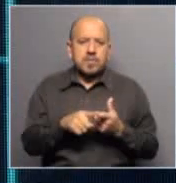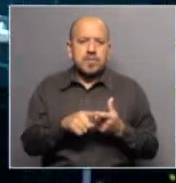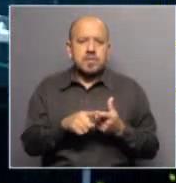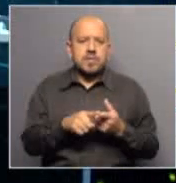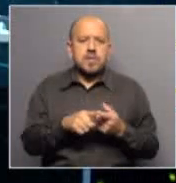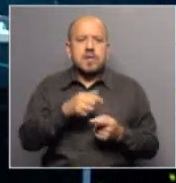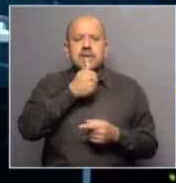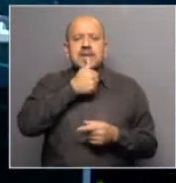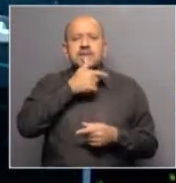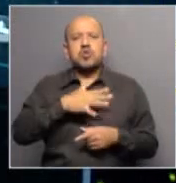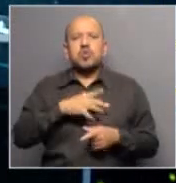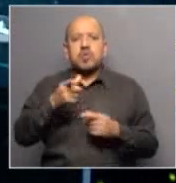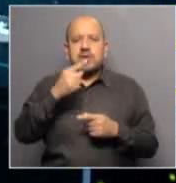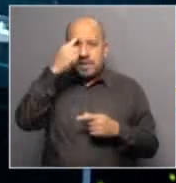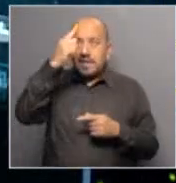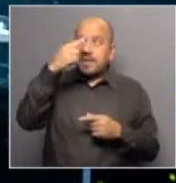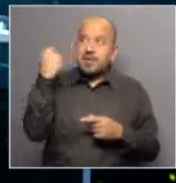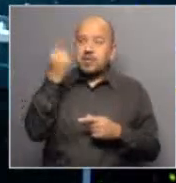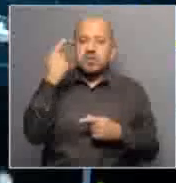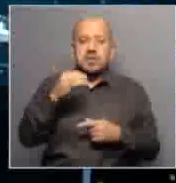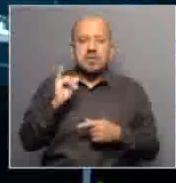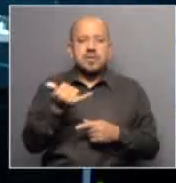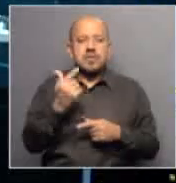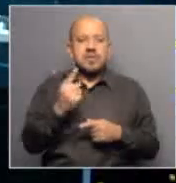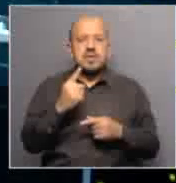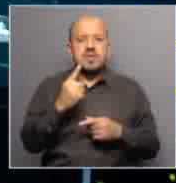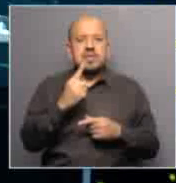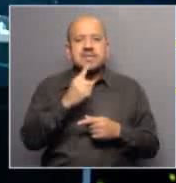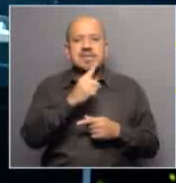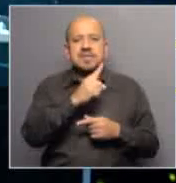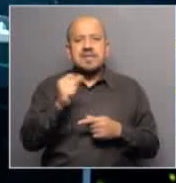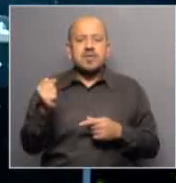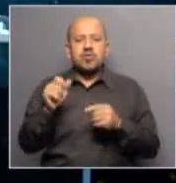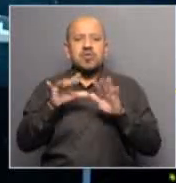La historia de las convenciones internacionales ya tiene más de 110 años.